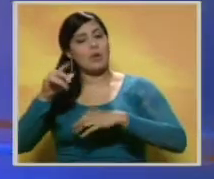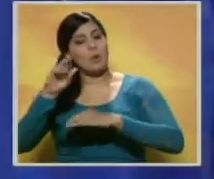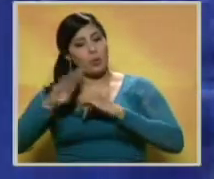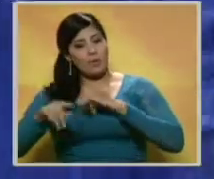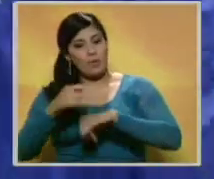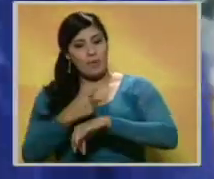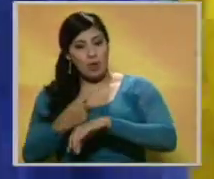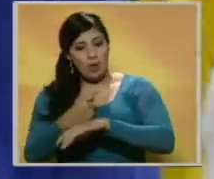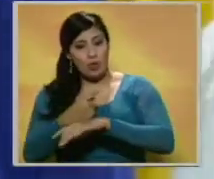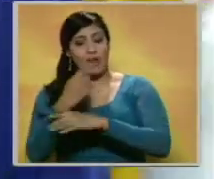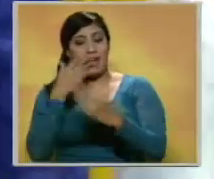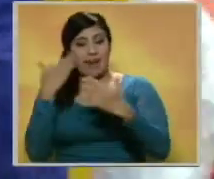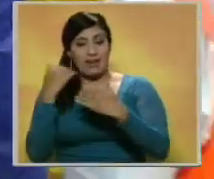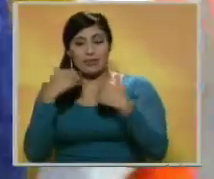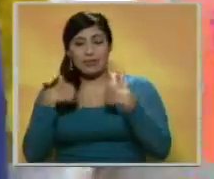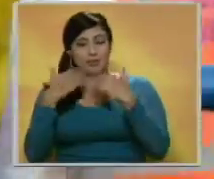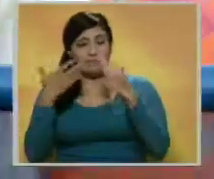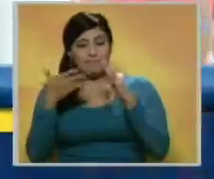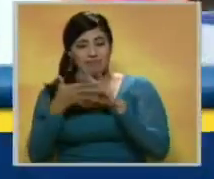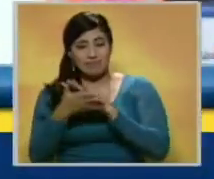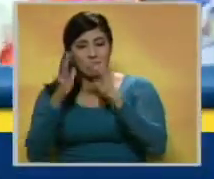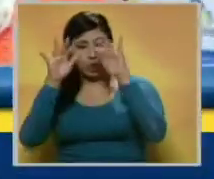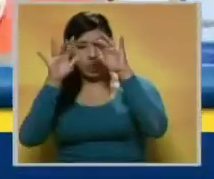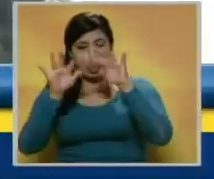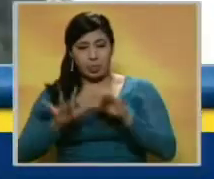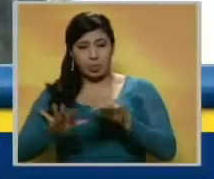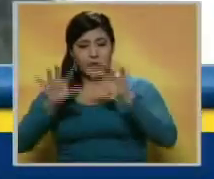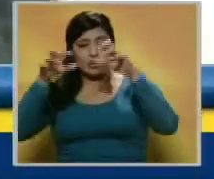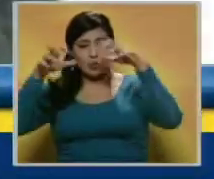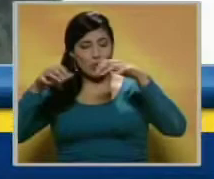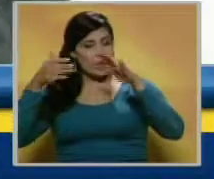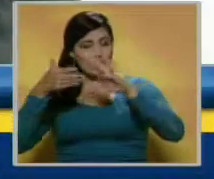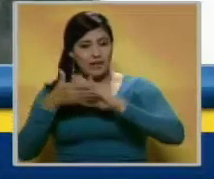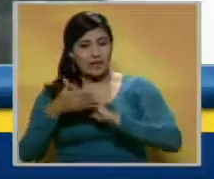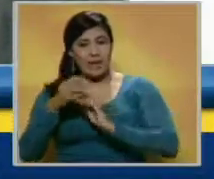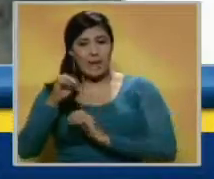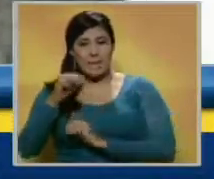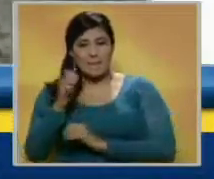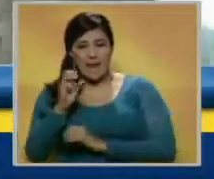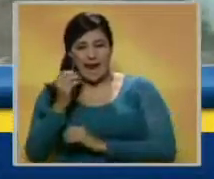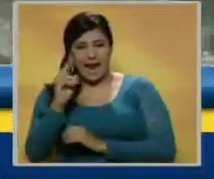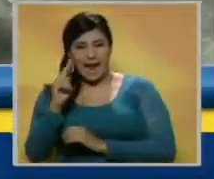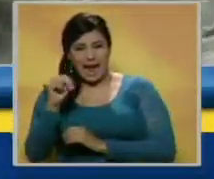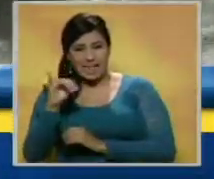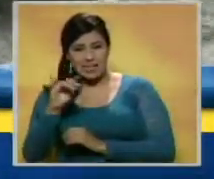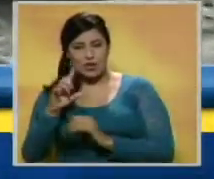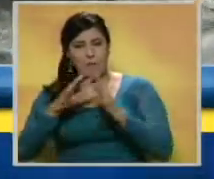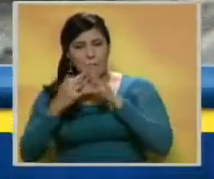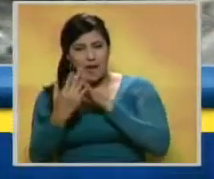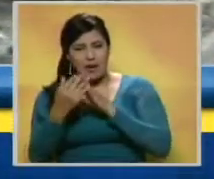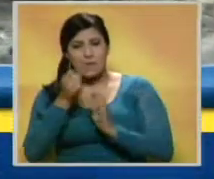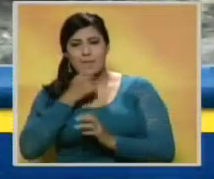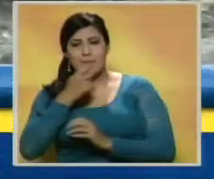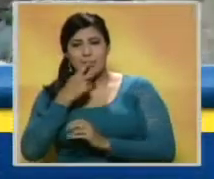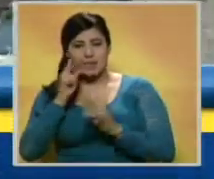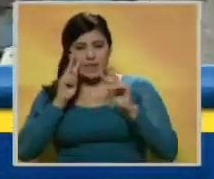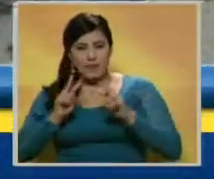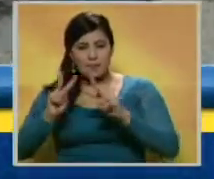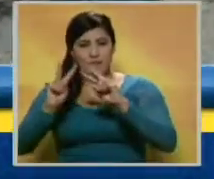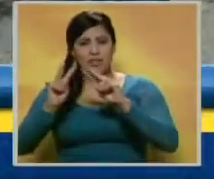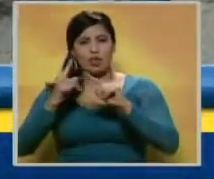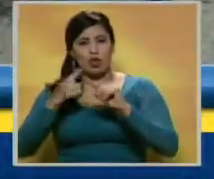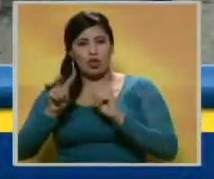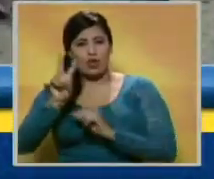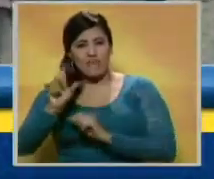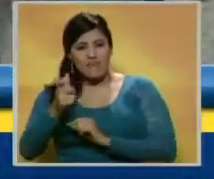horas. Las zonas más afectadas por los derrumbes y deslaves son Macanillo, Barrio El Río, Bellavista, Unidad Vecinal y